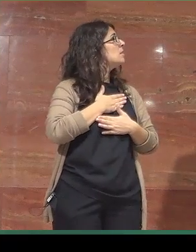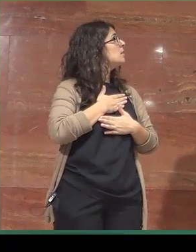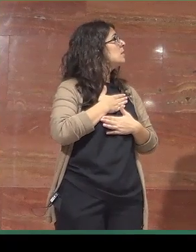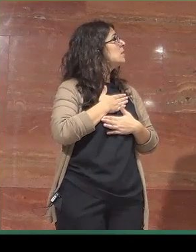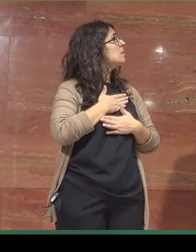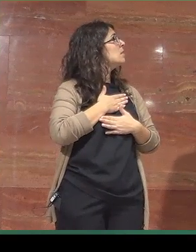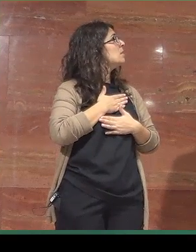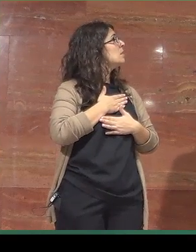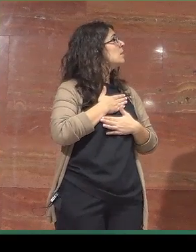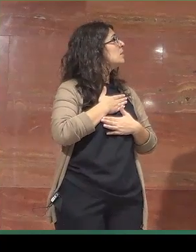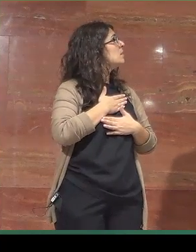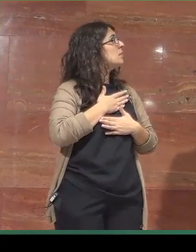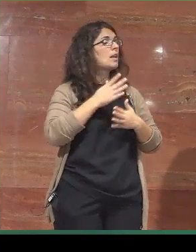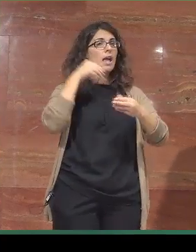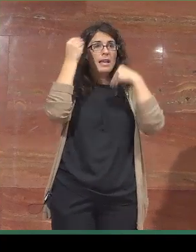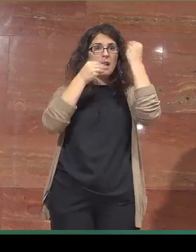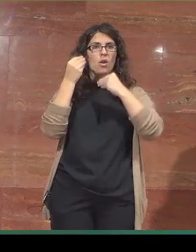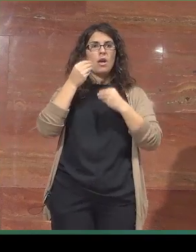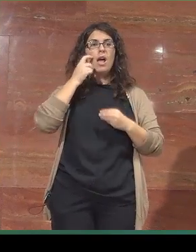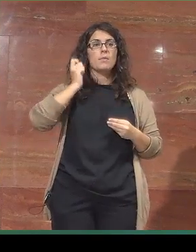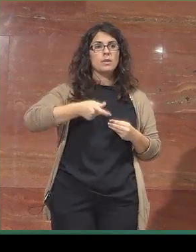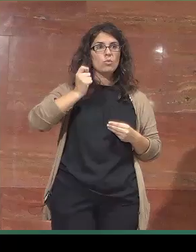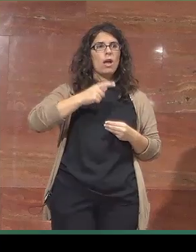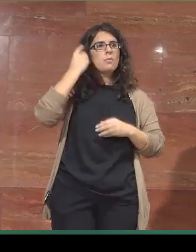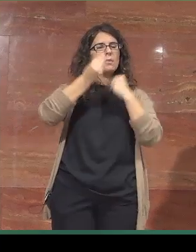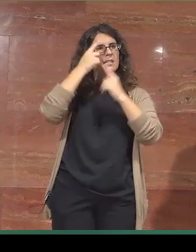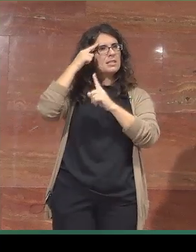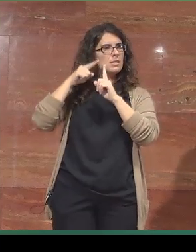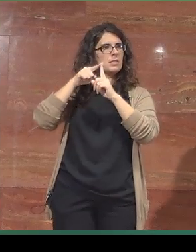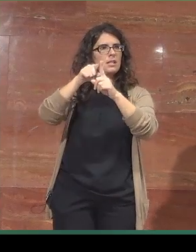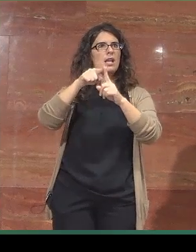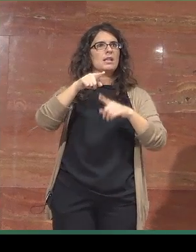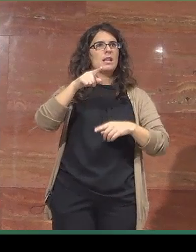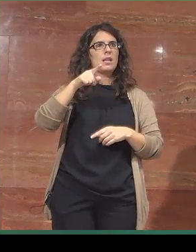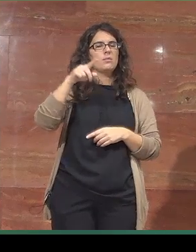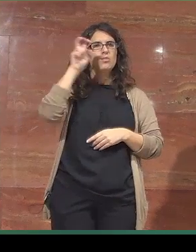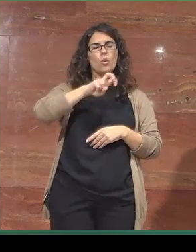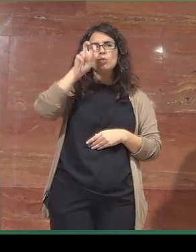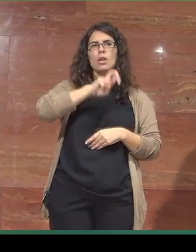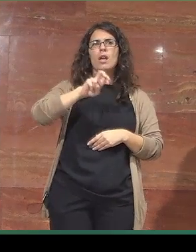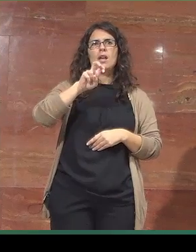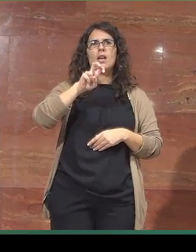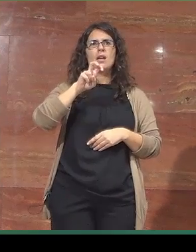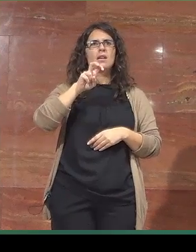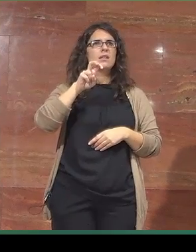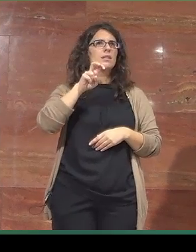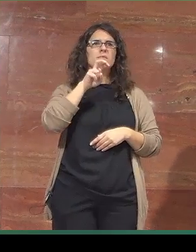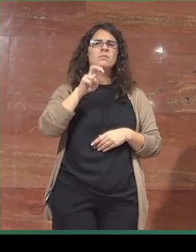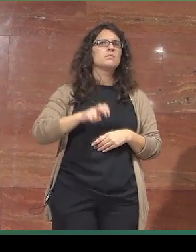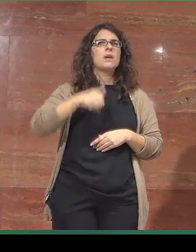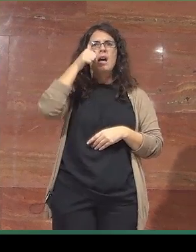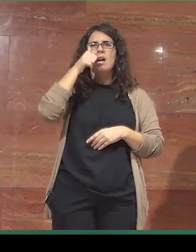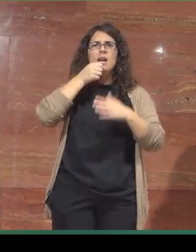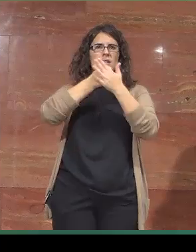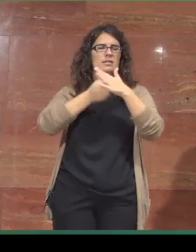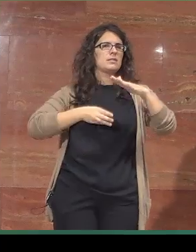todos piensan en una dirección que precisamente busca la máxima